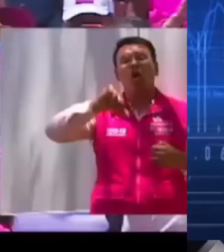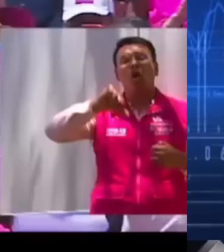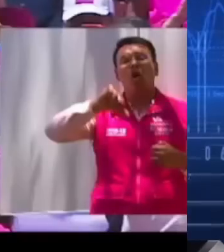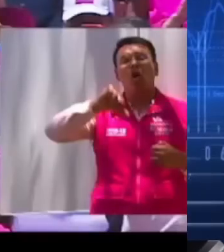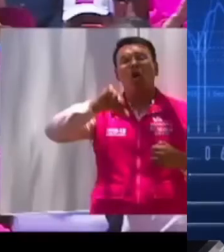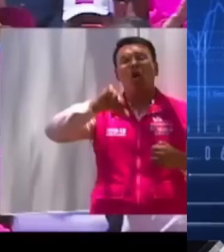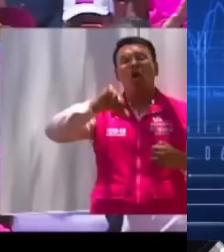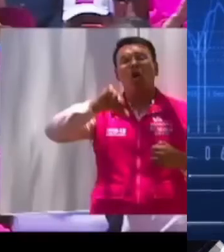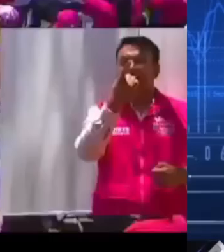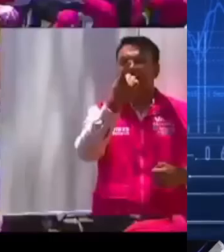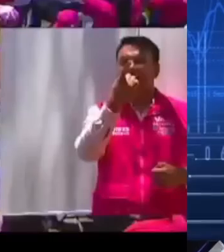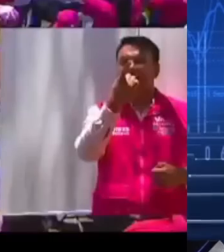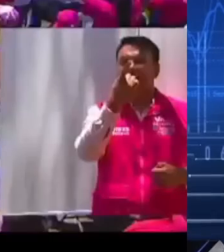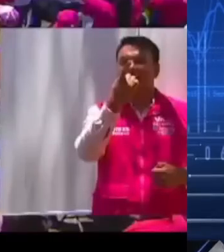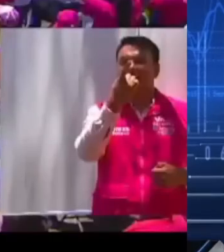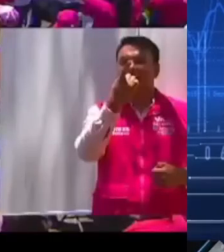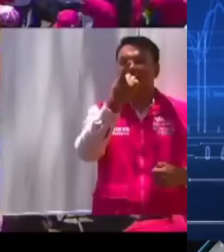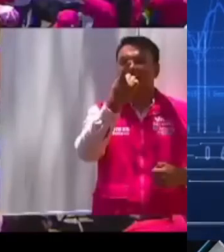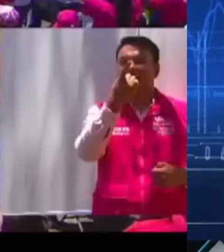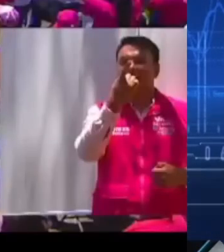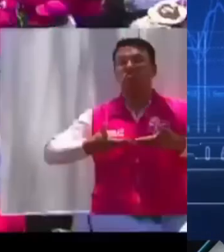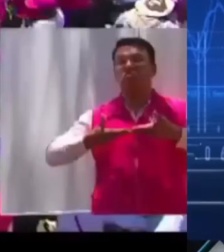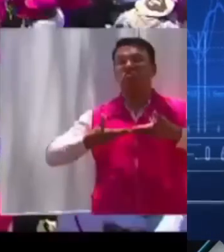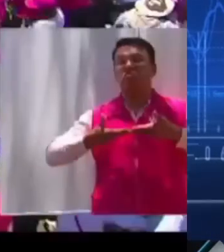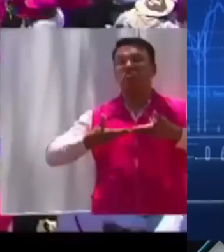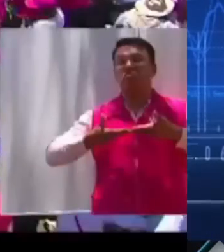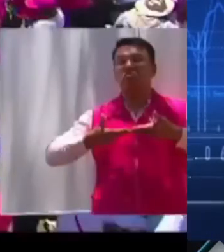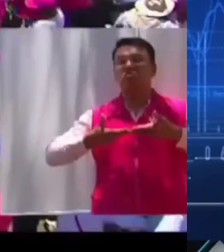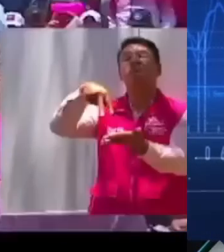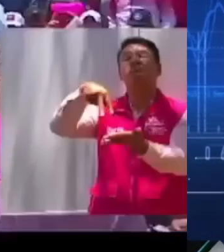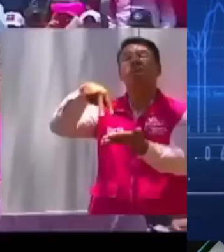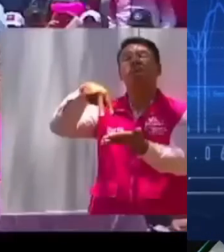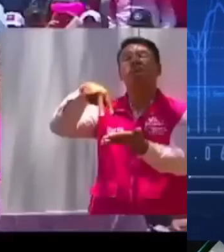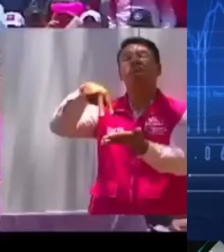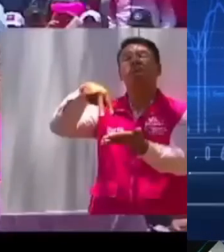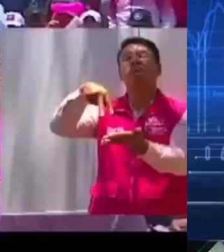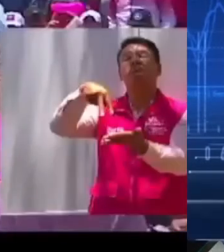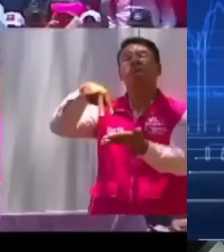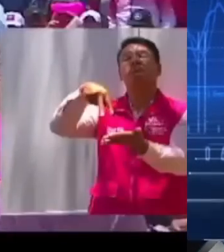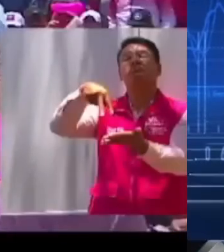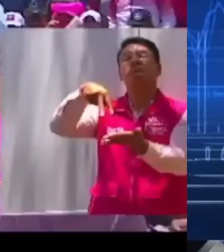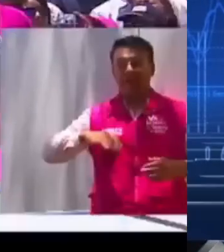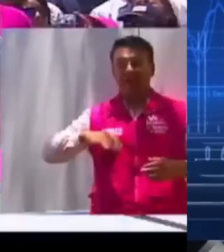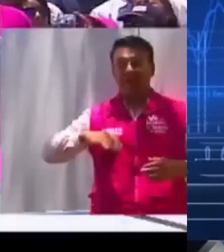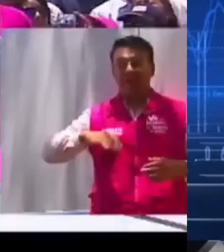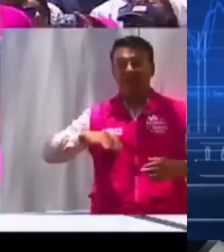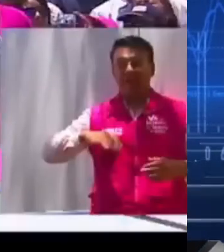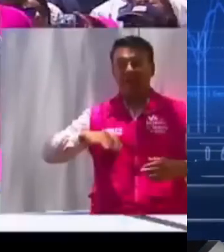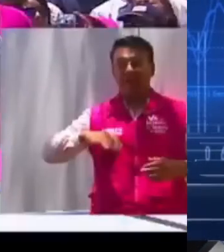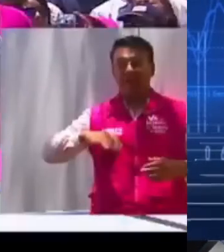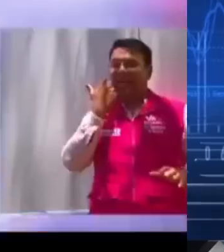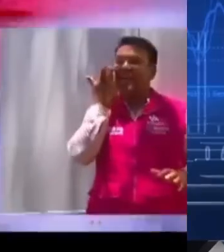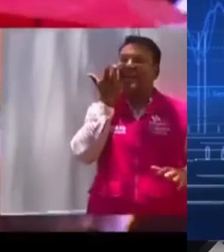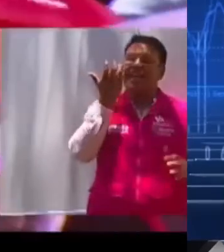mi estado con la frente en alto aquí está su candidata transparente con ganas de ganar